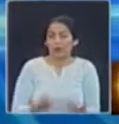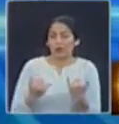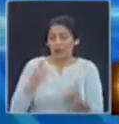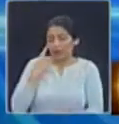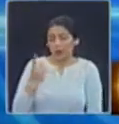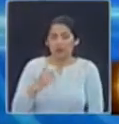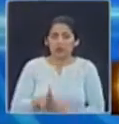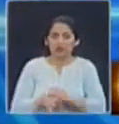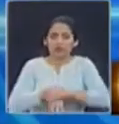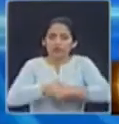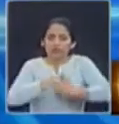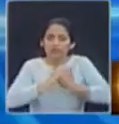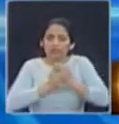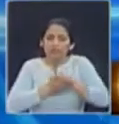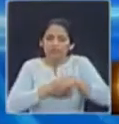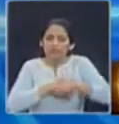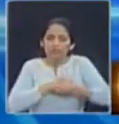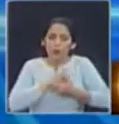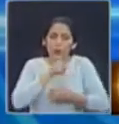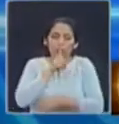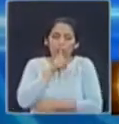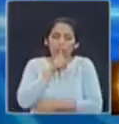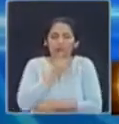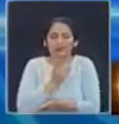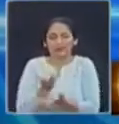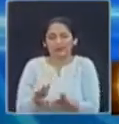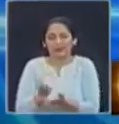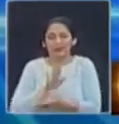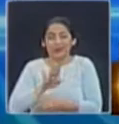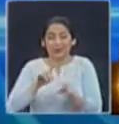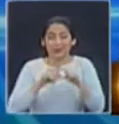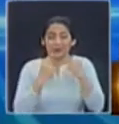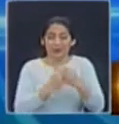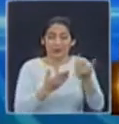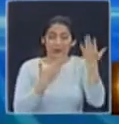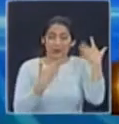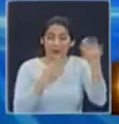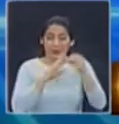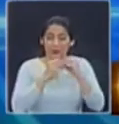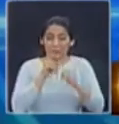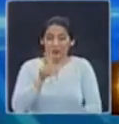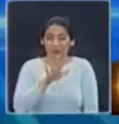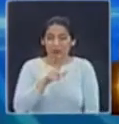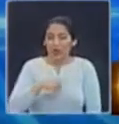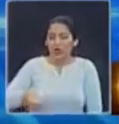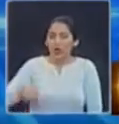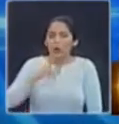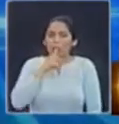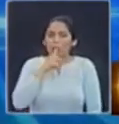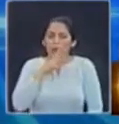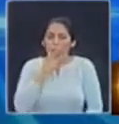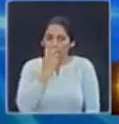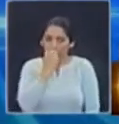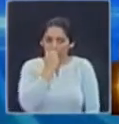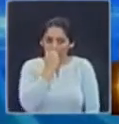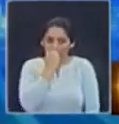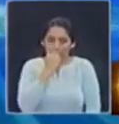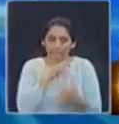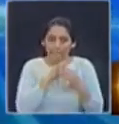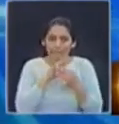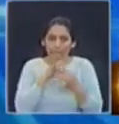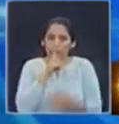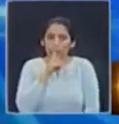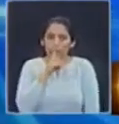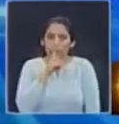Un gran tongo de Alianza País para oscurecer los casos de corrupción, como lo dijo el señor Mangas en ese audio que está circulando, en